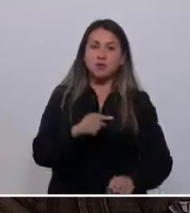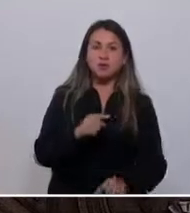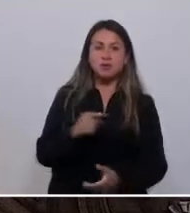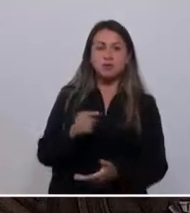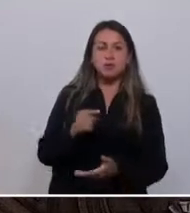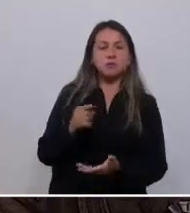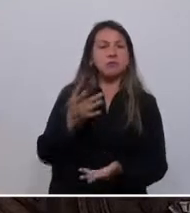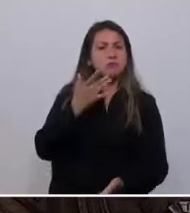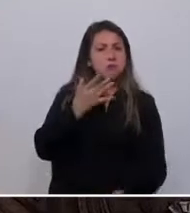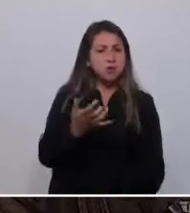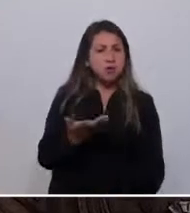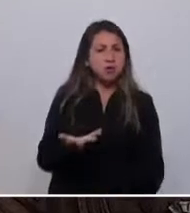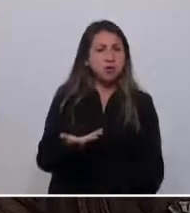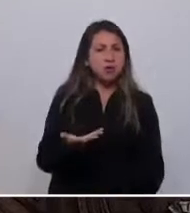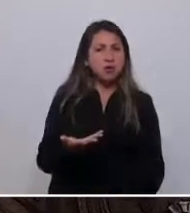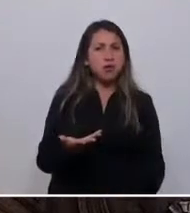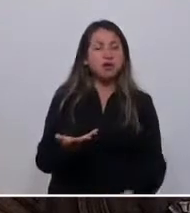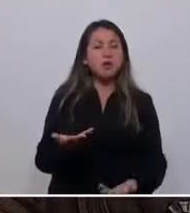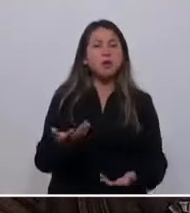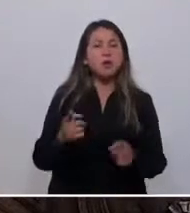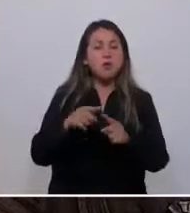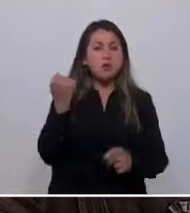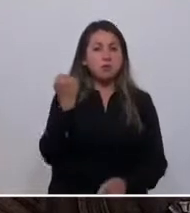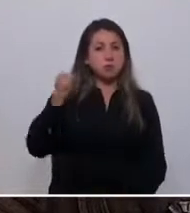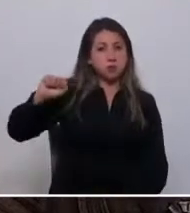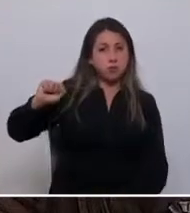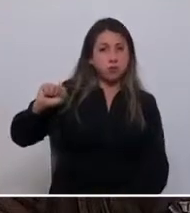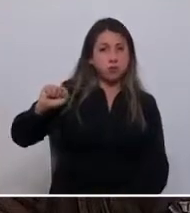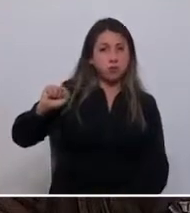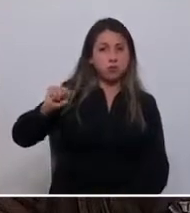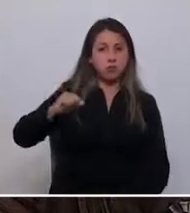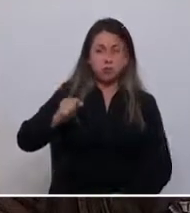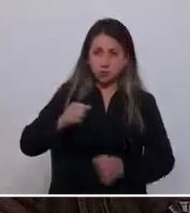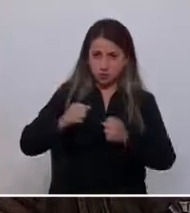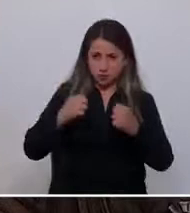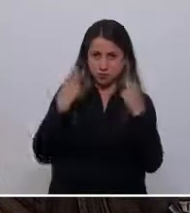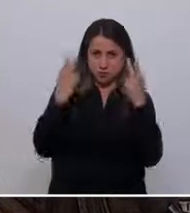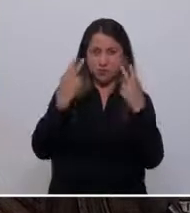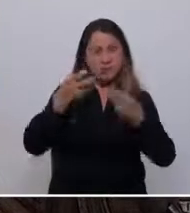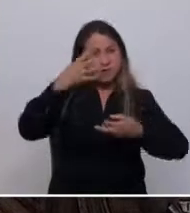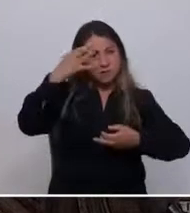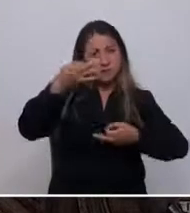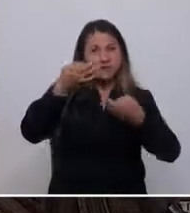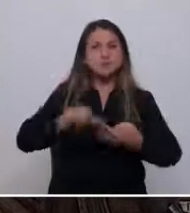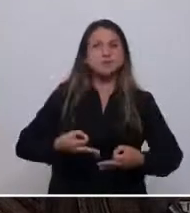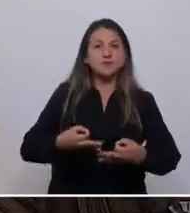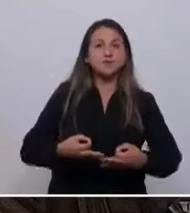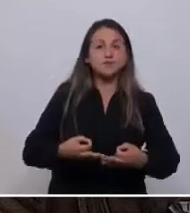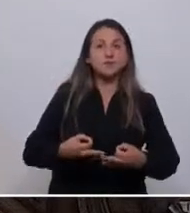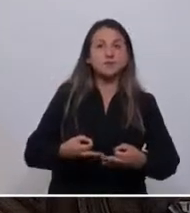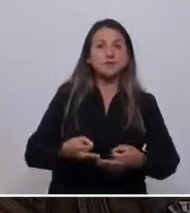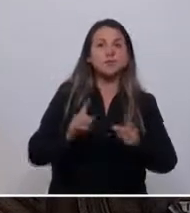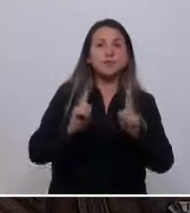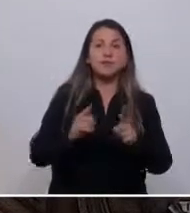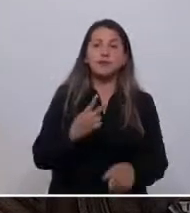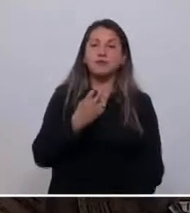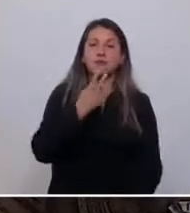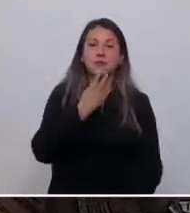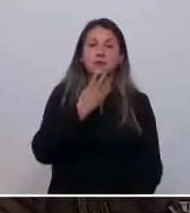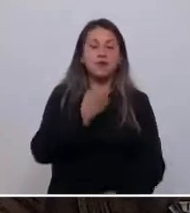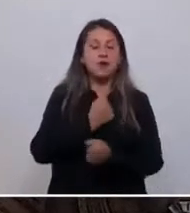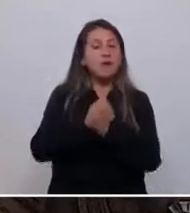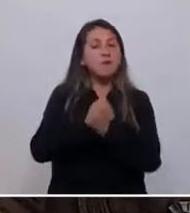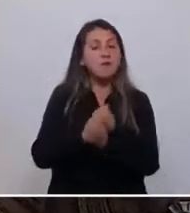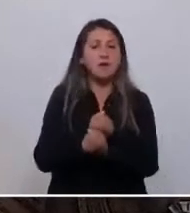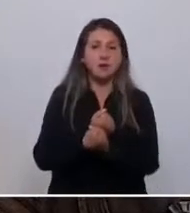pero en mi tozudez y rebeldía he mantenido la convicción de que uno debe vivir amando lo